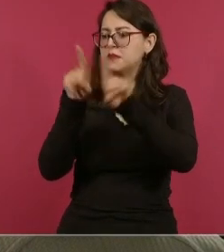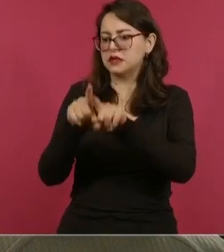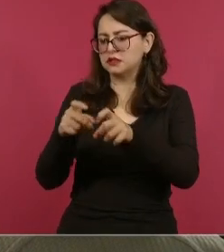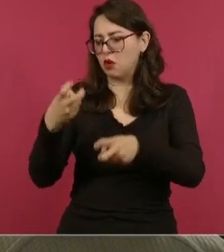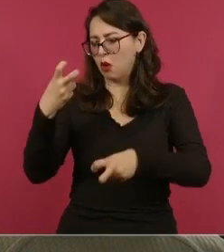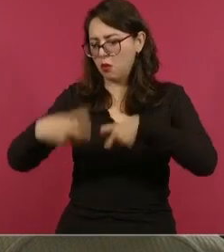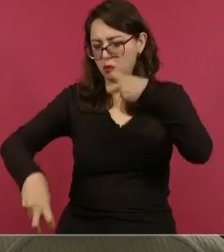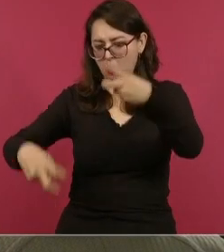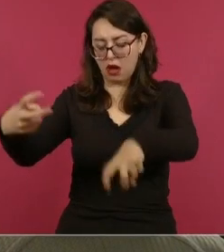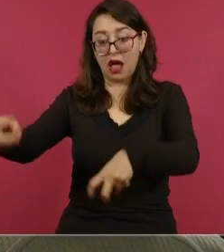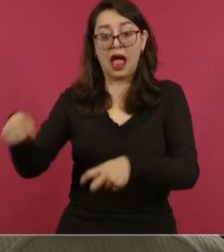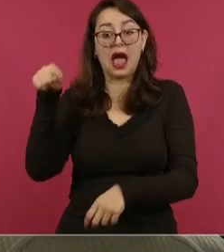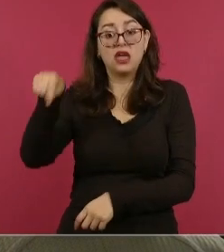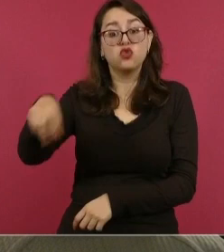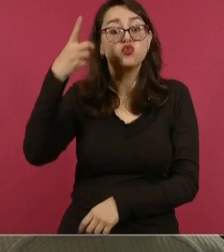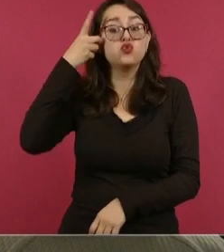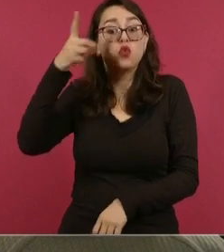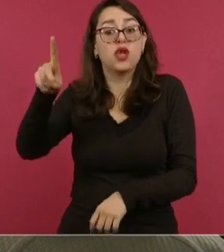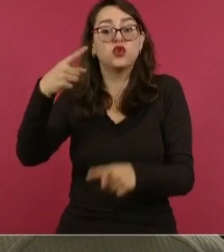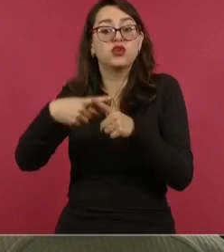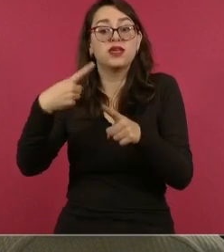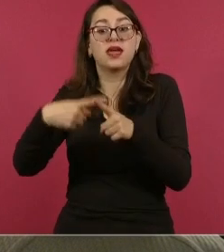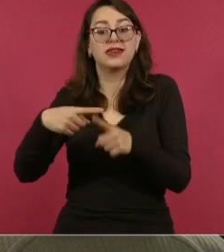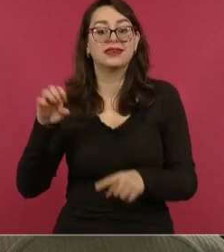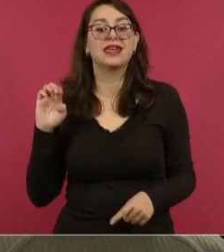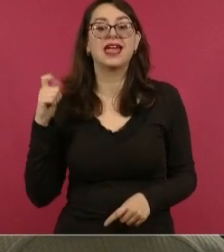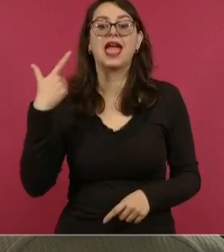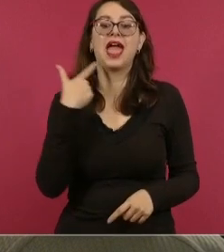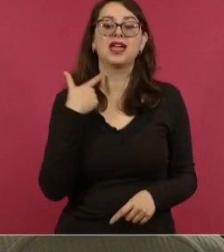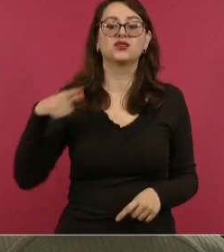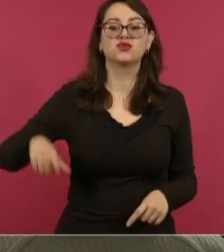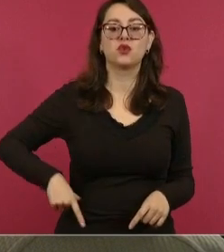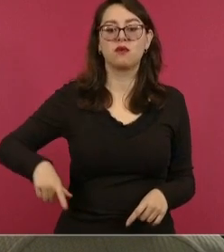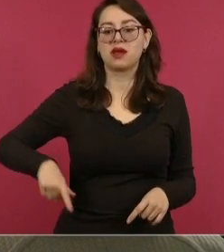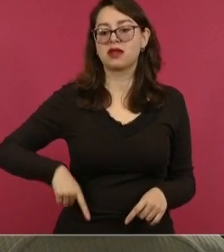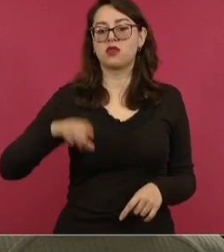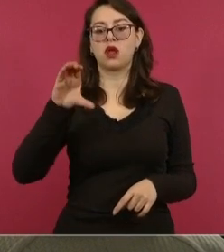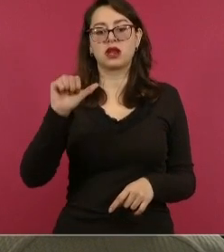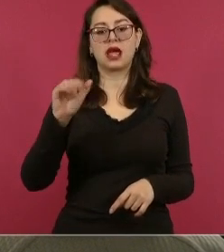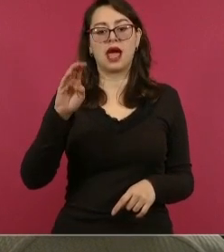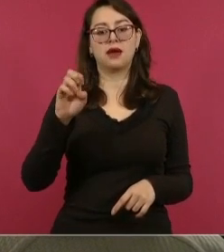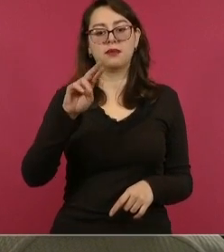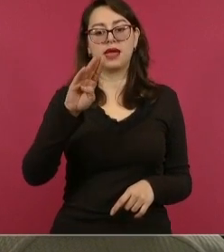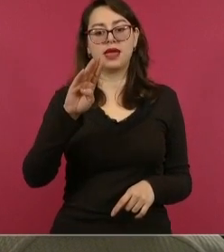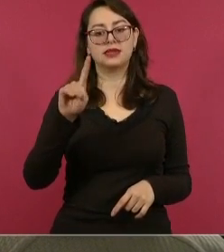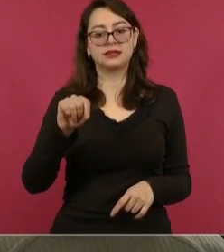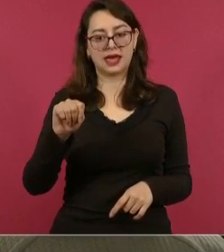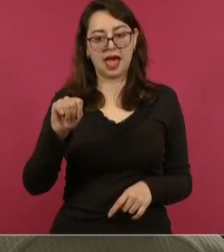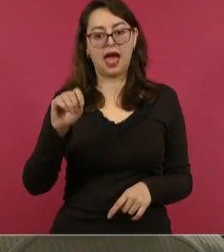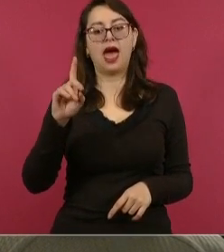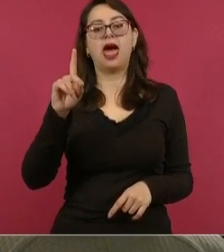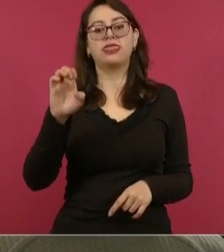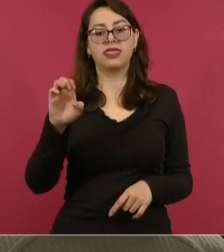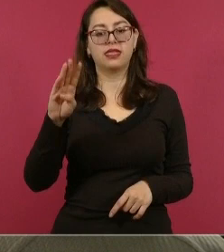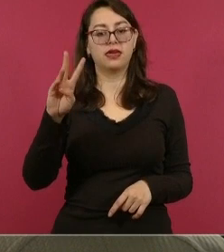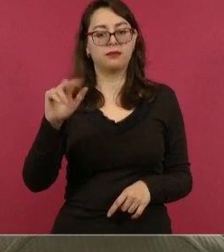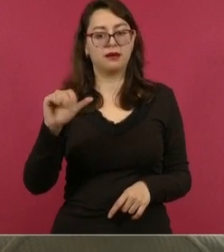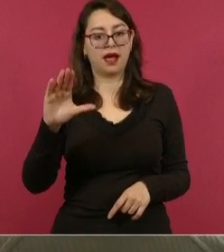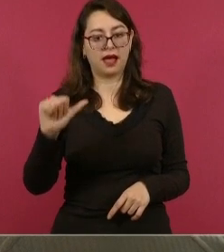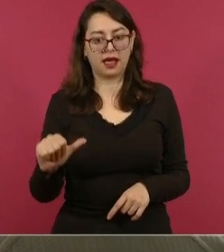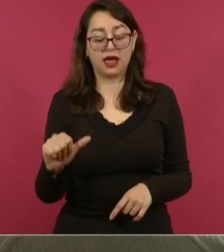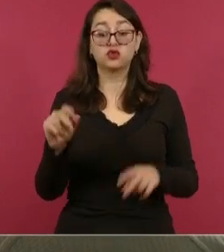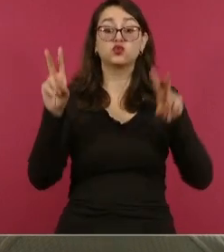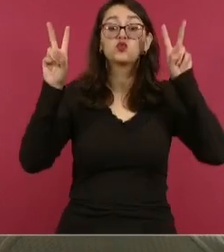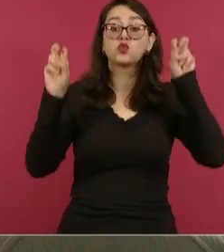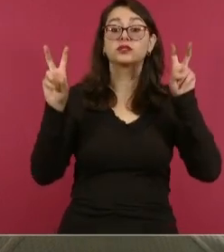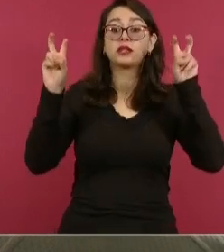Francisco Cabeza de Vaca a través de una de las empresas fachadas que él tiene, donde supuestamente instaló energía